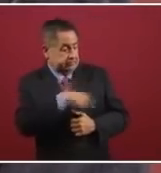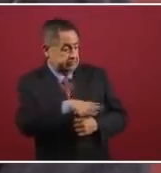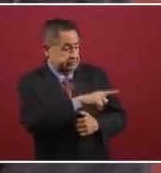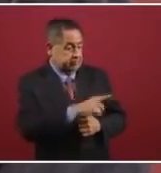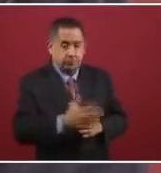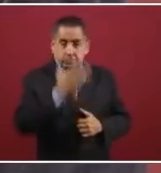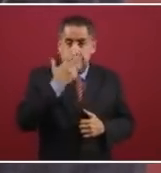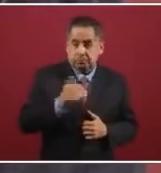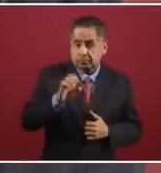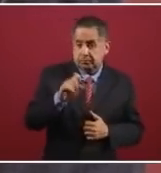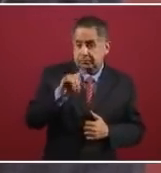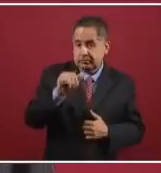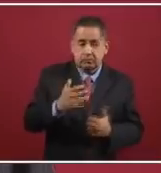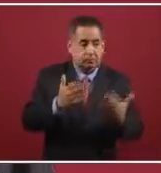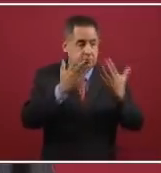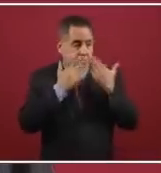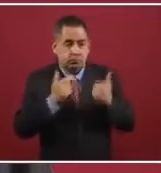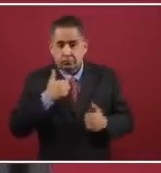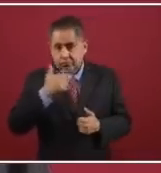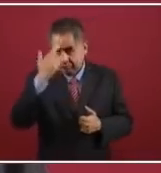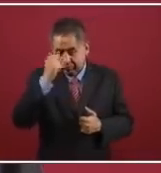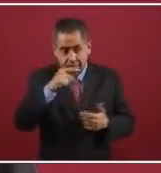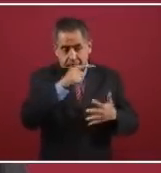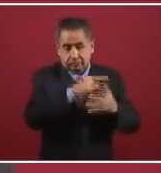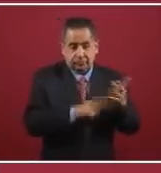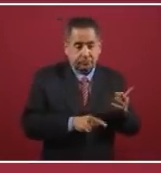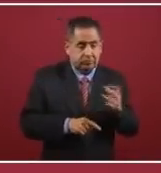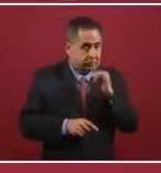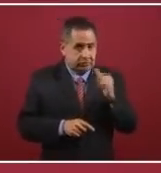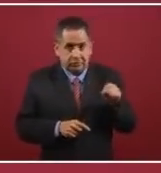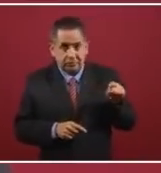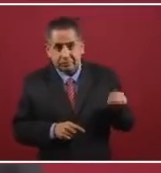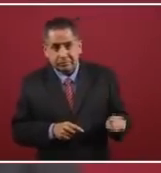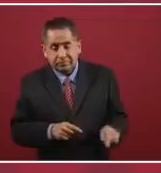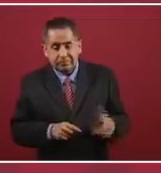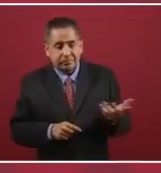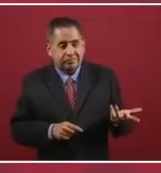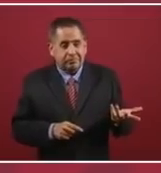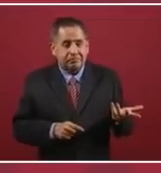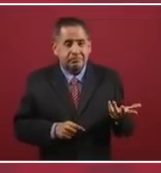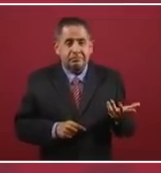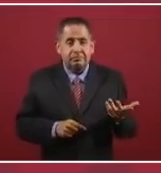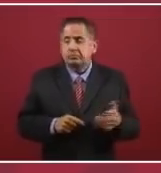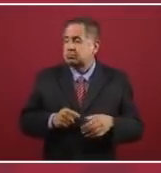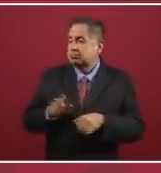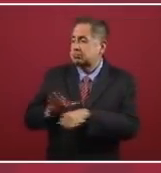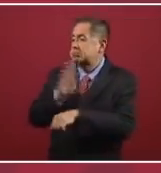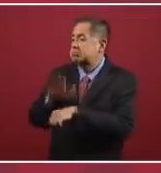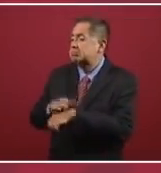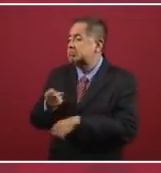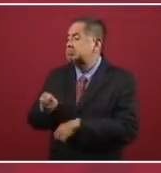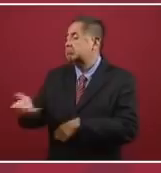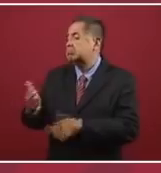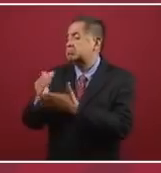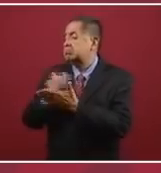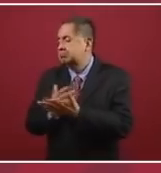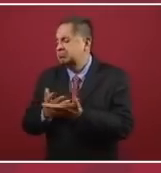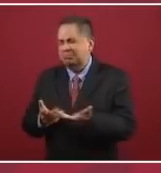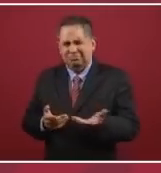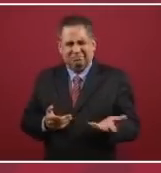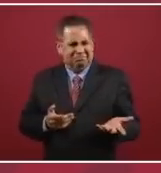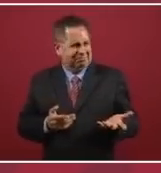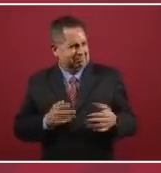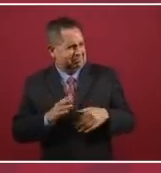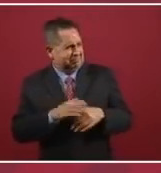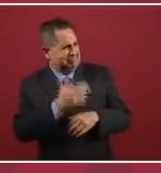tienen elementos para bajar la calificación a una empresa, a